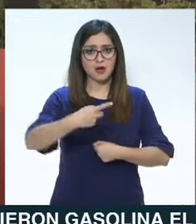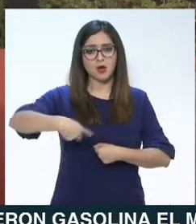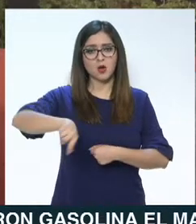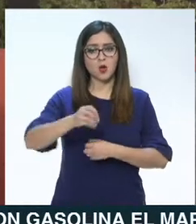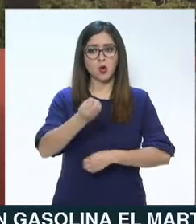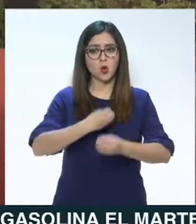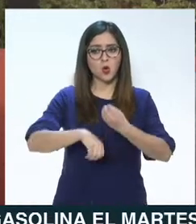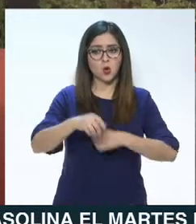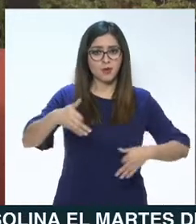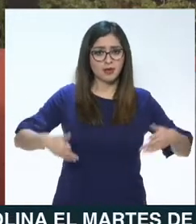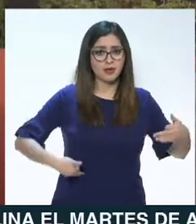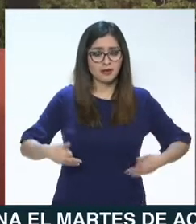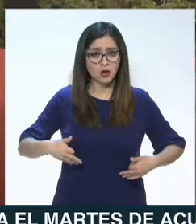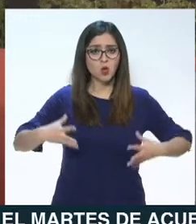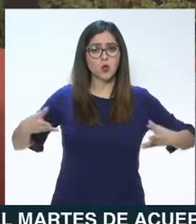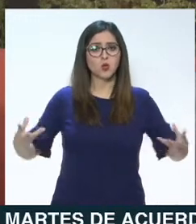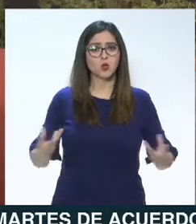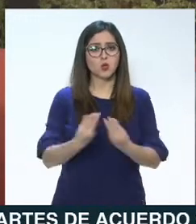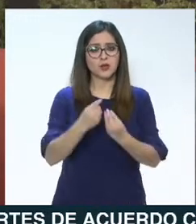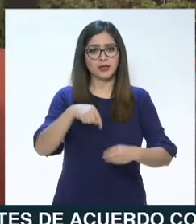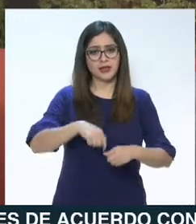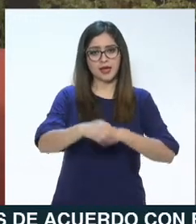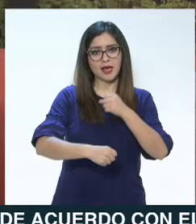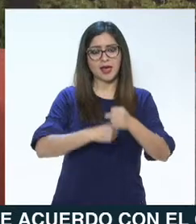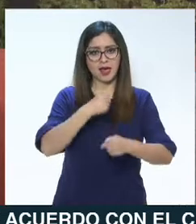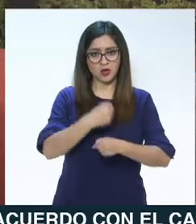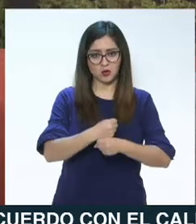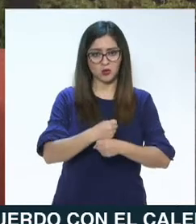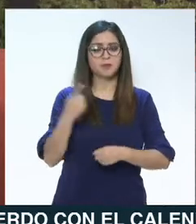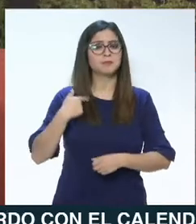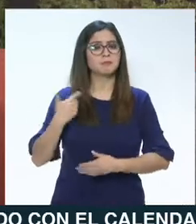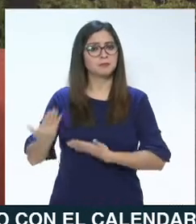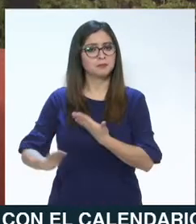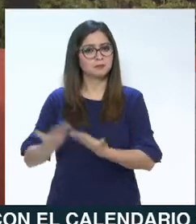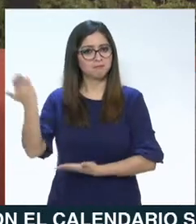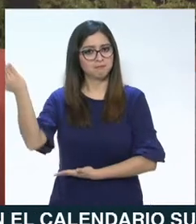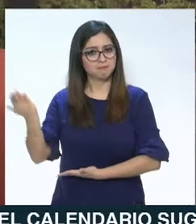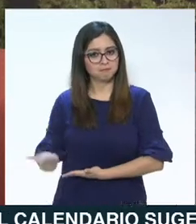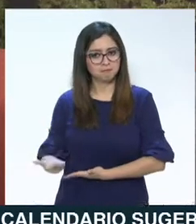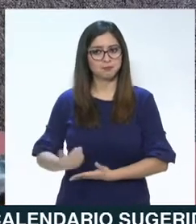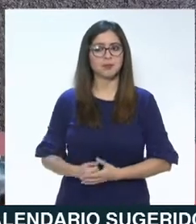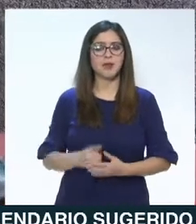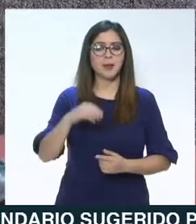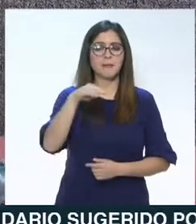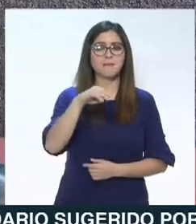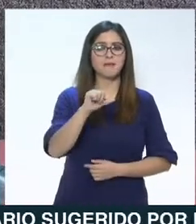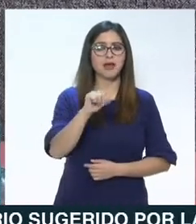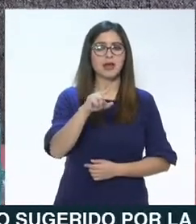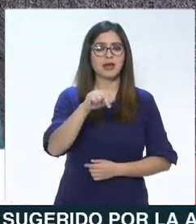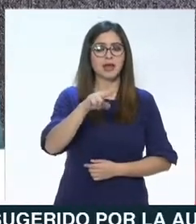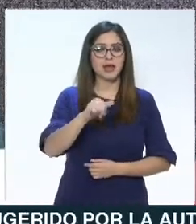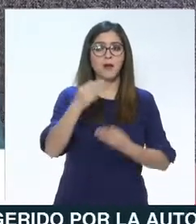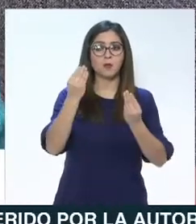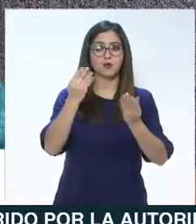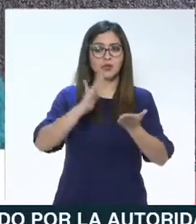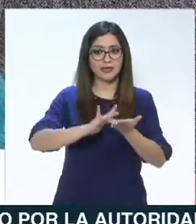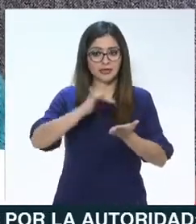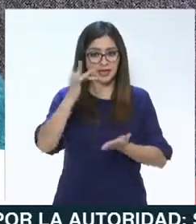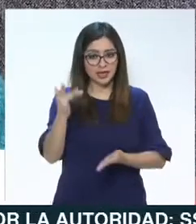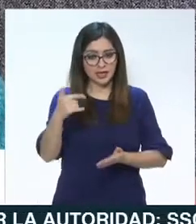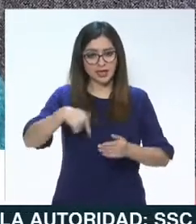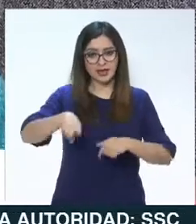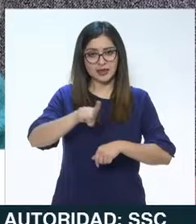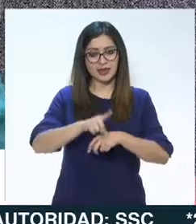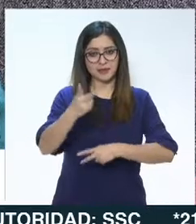escena que va muy bien con este inicio de año y se les quiero presentar. Está con nosotros Mariana Cabrera. Muchísimas gracias, Mariana, por estar